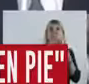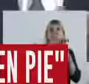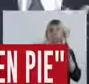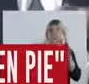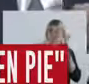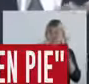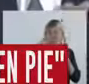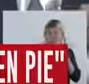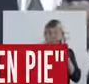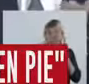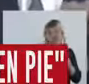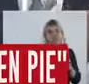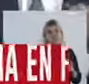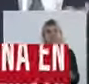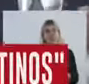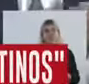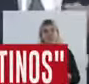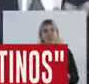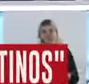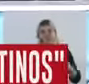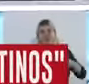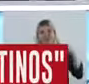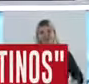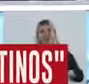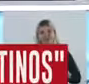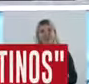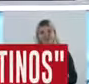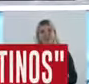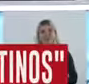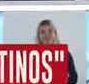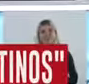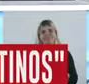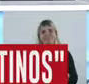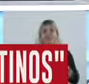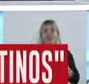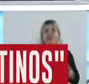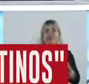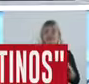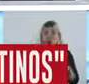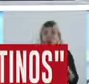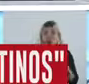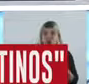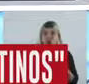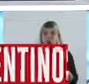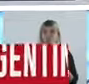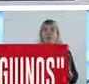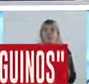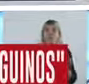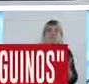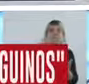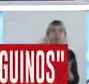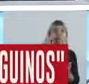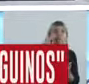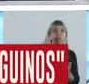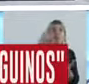acreedores. Ajustamos, efectivamente. Y este año que termina, no les pagamos 7.000 millones de dólares